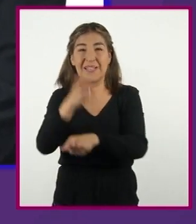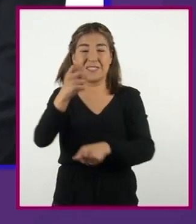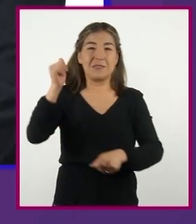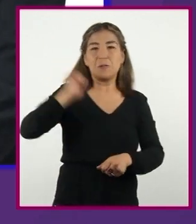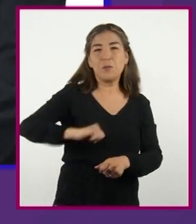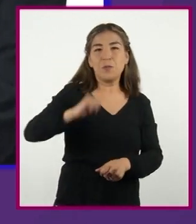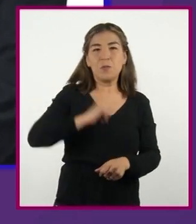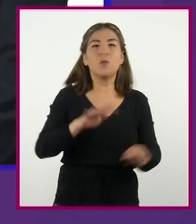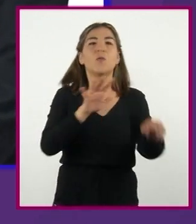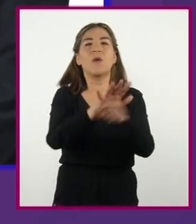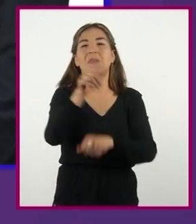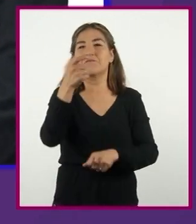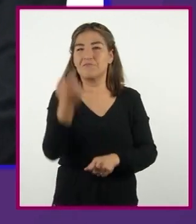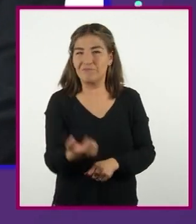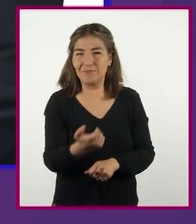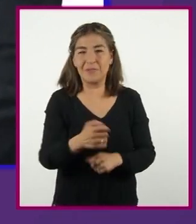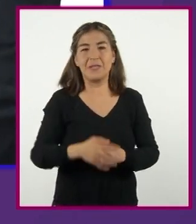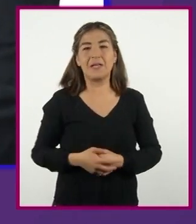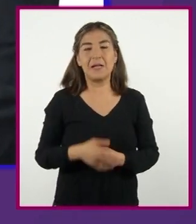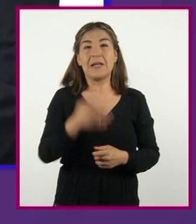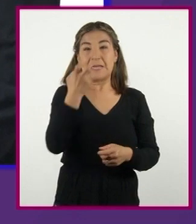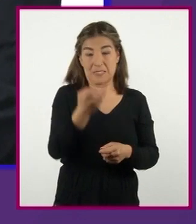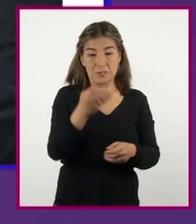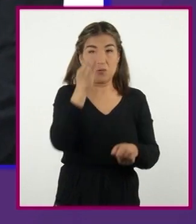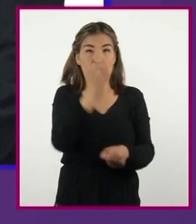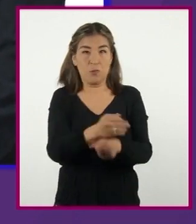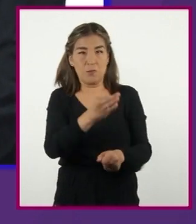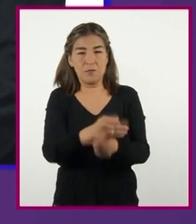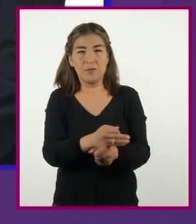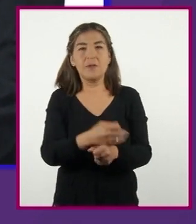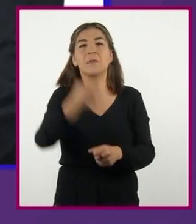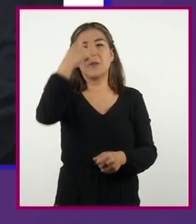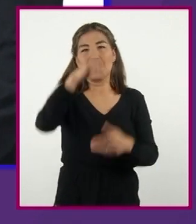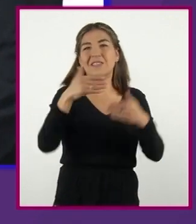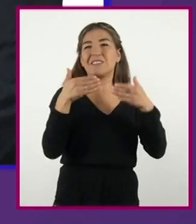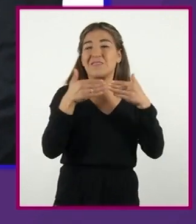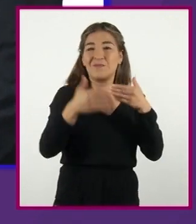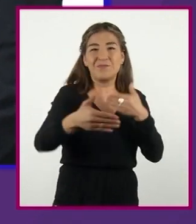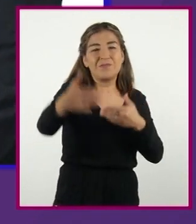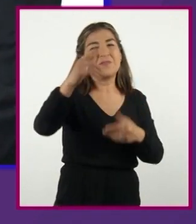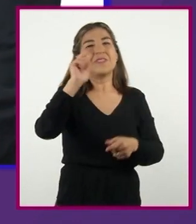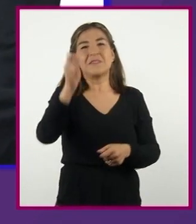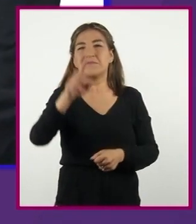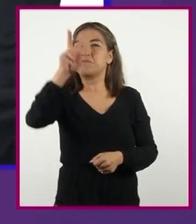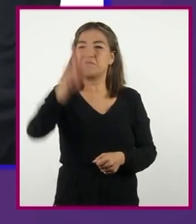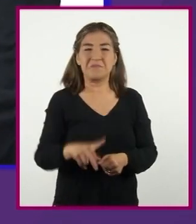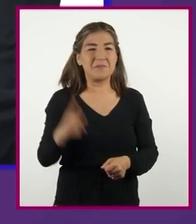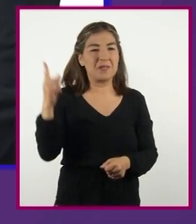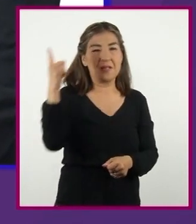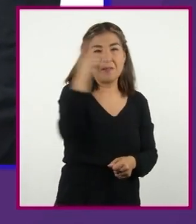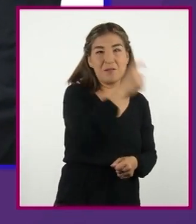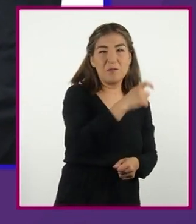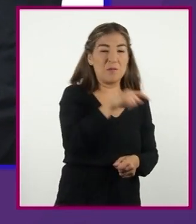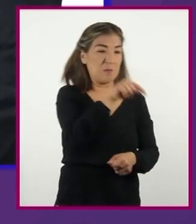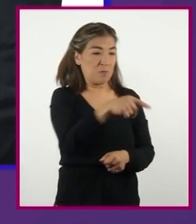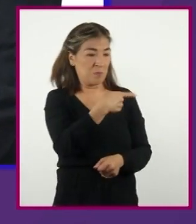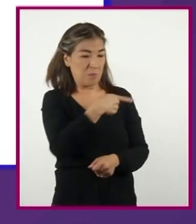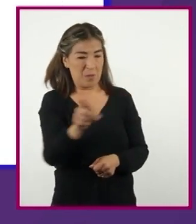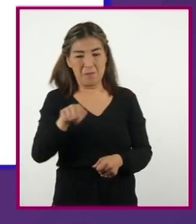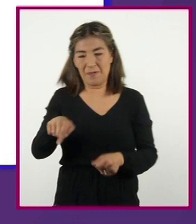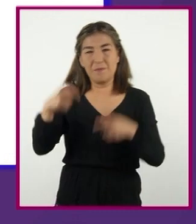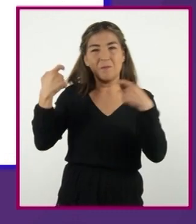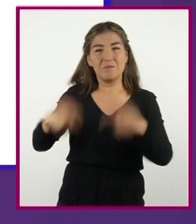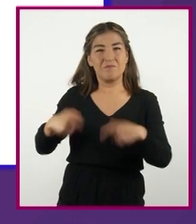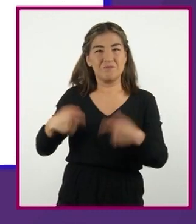los aspectos económicos, lo que ha contribuido a una abismal asimetría entre los ricos y los pobres del